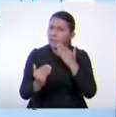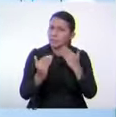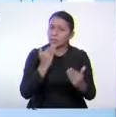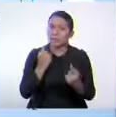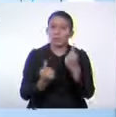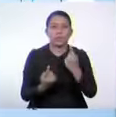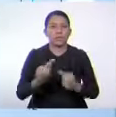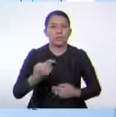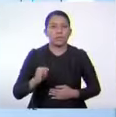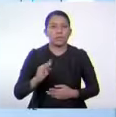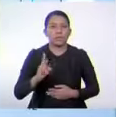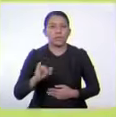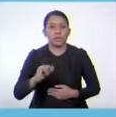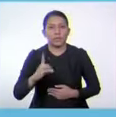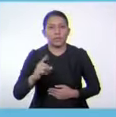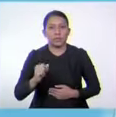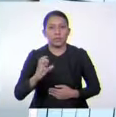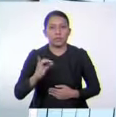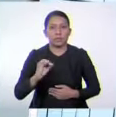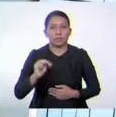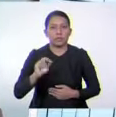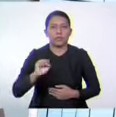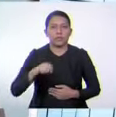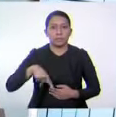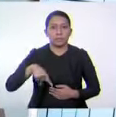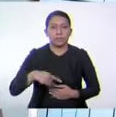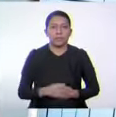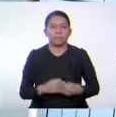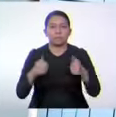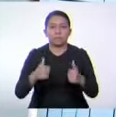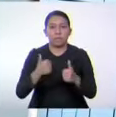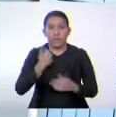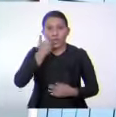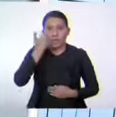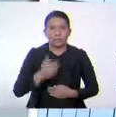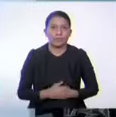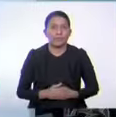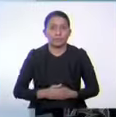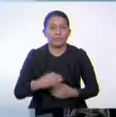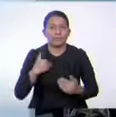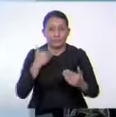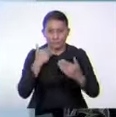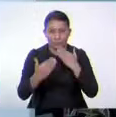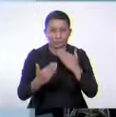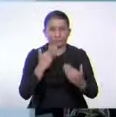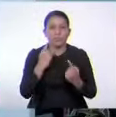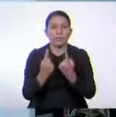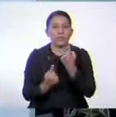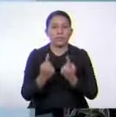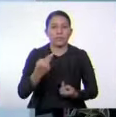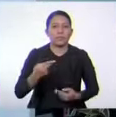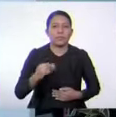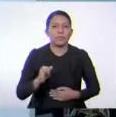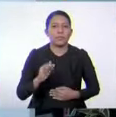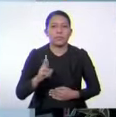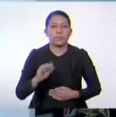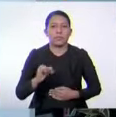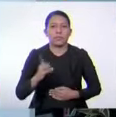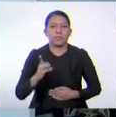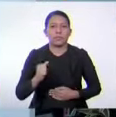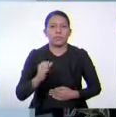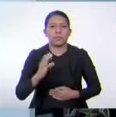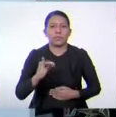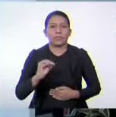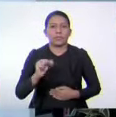hibridación sp. Muy bien, jóvenes. Ahora les voy a explicar la hibridación sp.